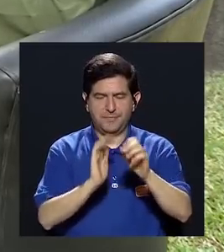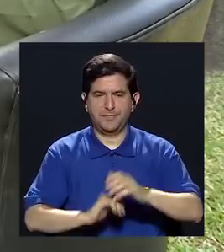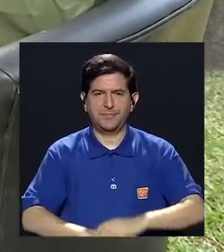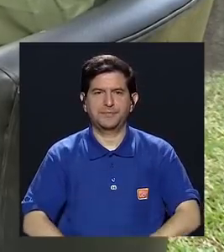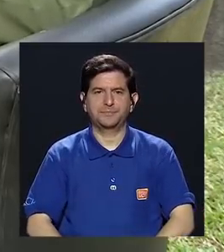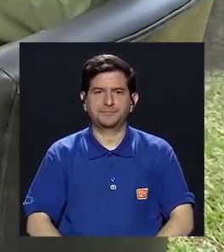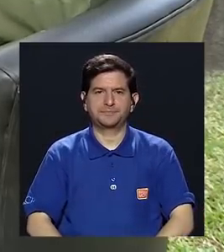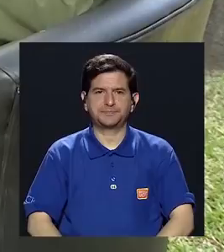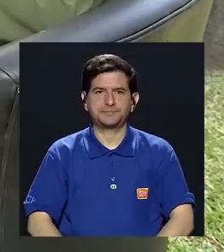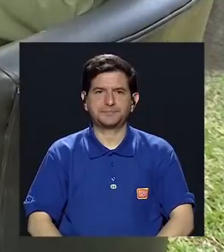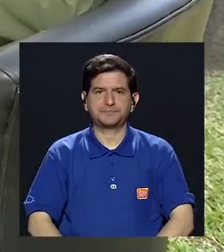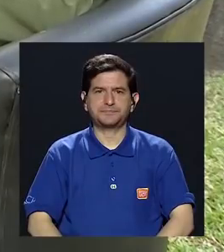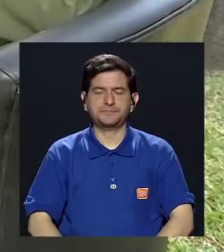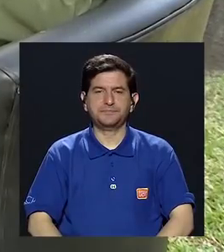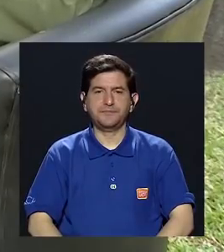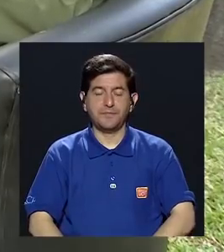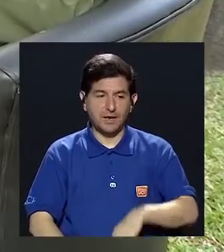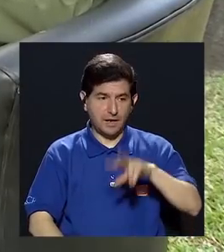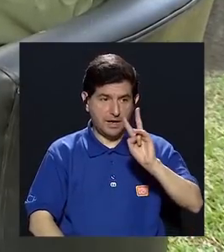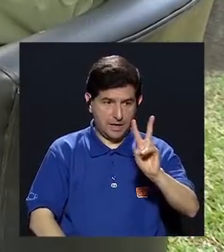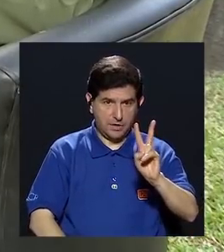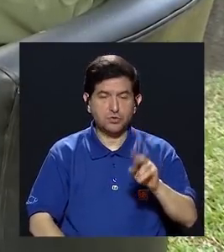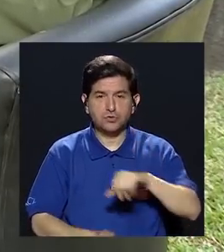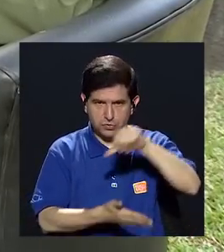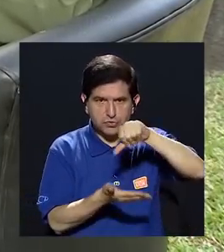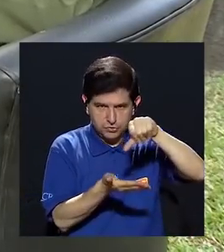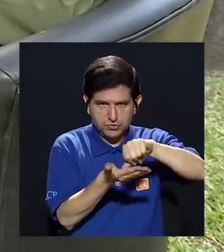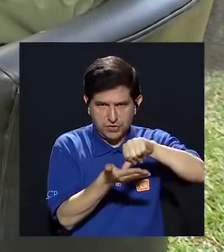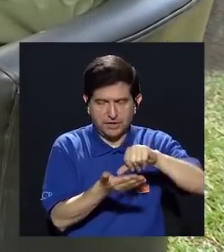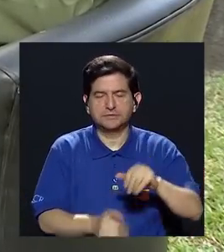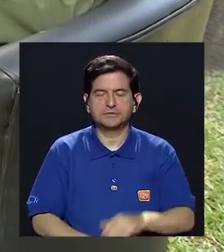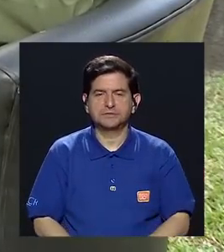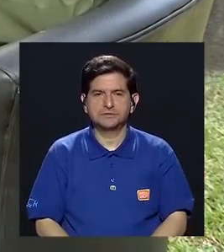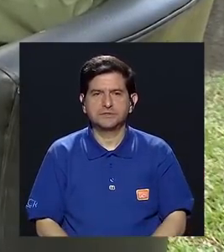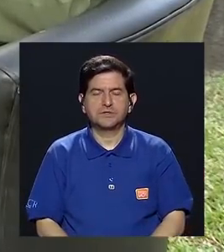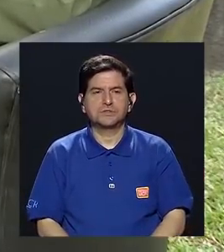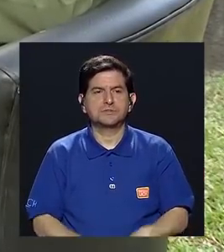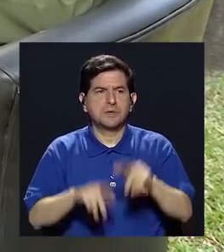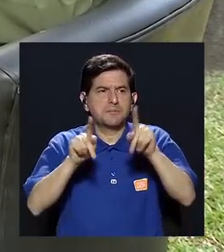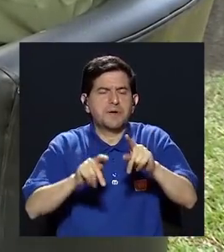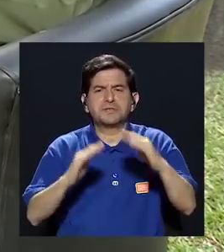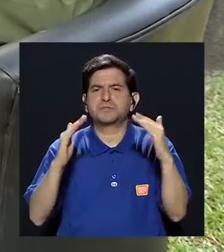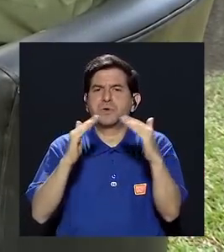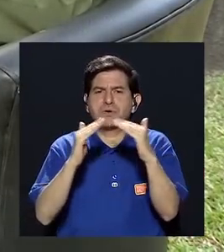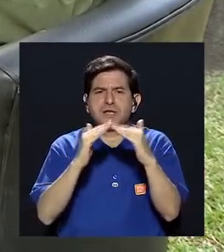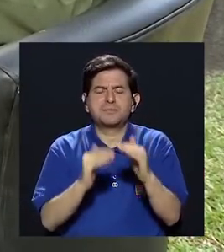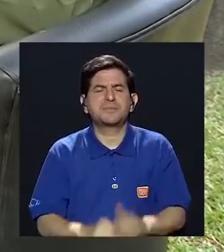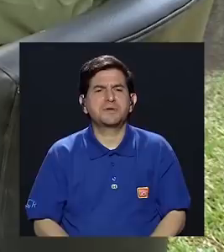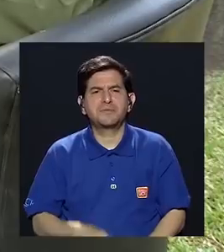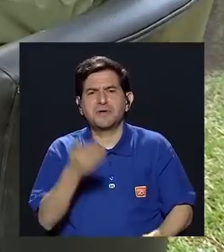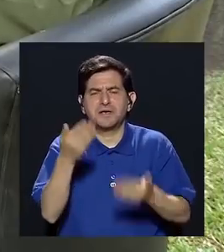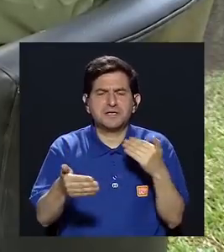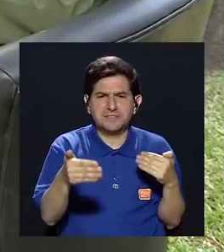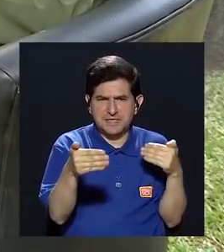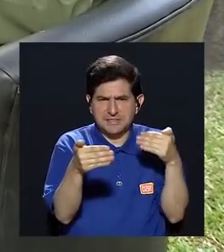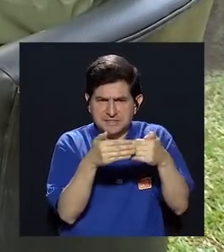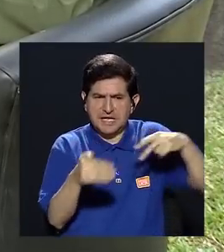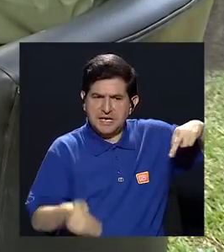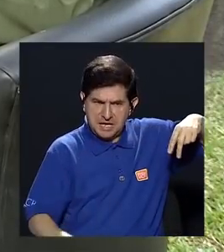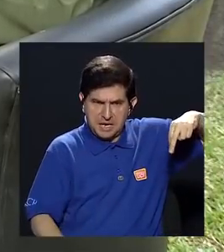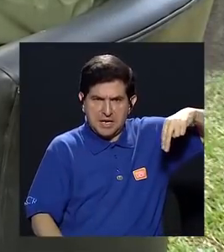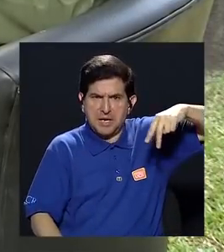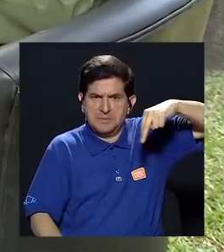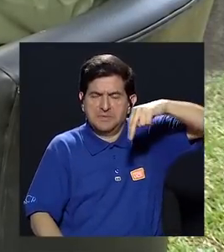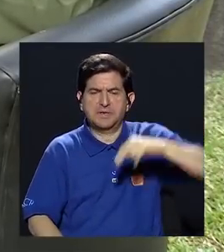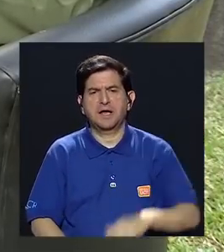ejemplo, en estos dos establecimientos llegan los que viven a distancias cortas de caminar,